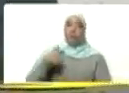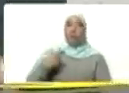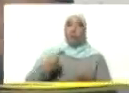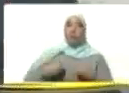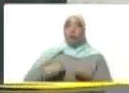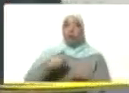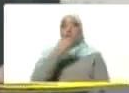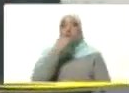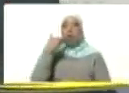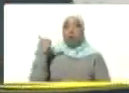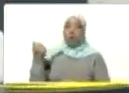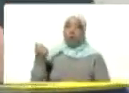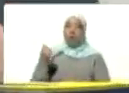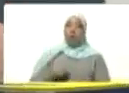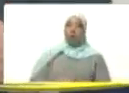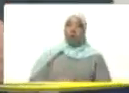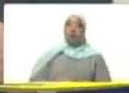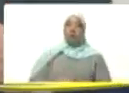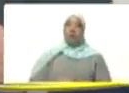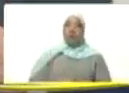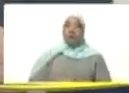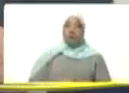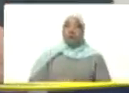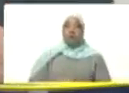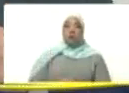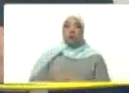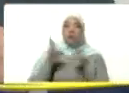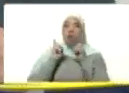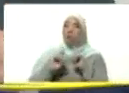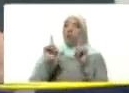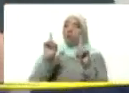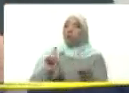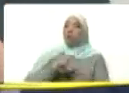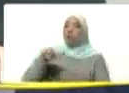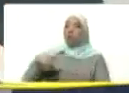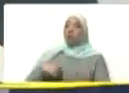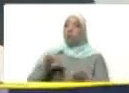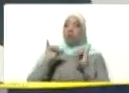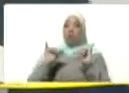mejor, determined by ourselves, decididas por nosotros mismos.